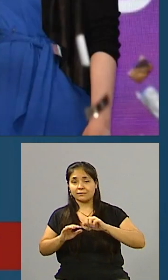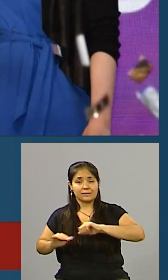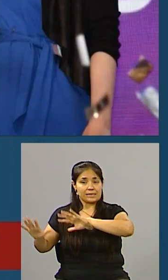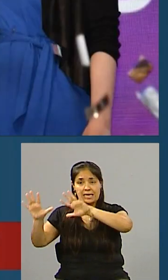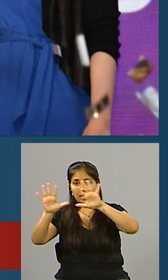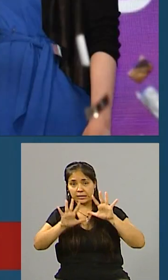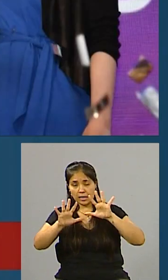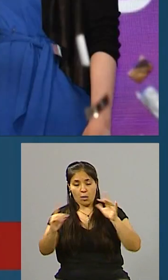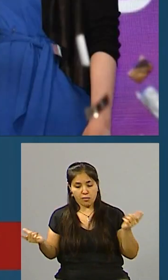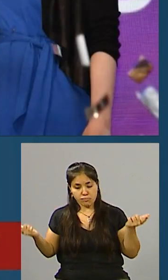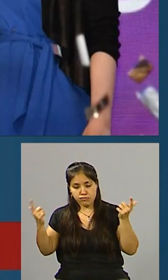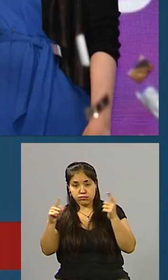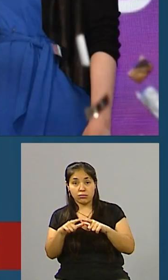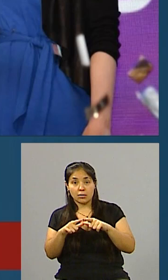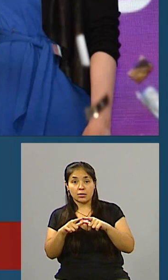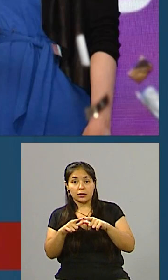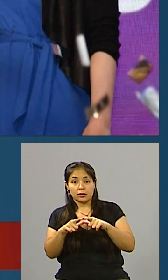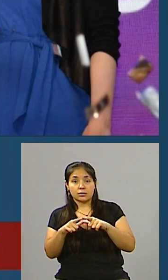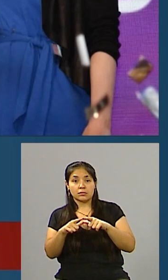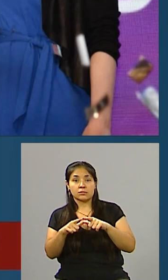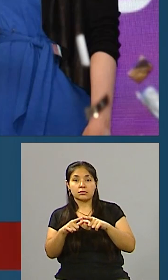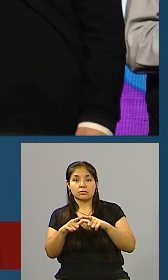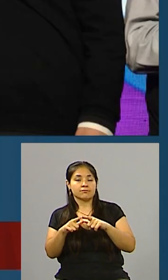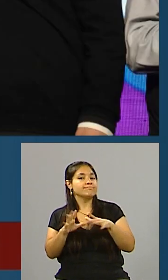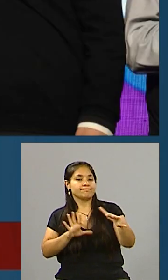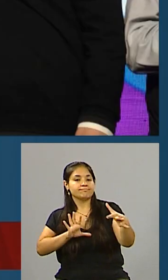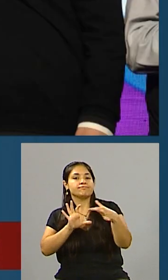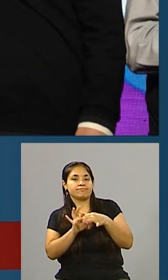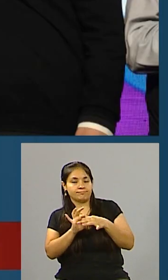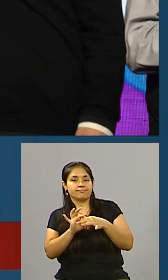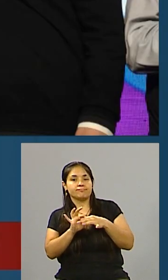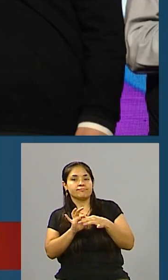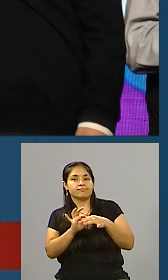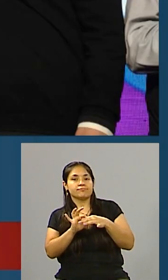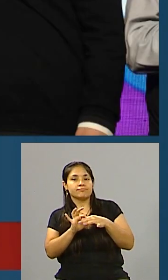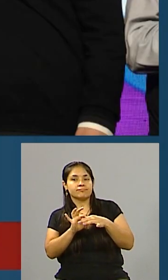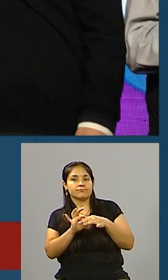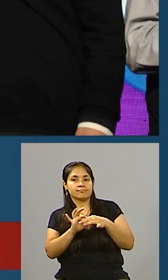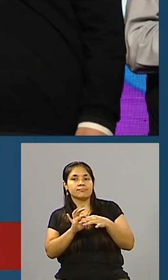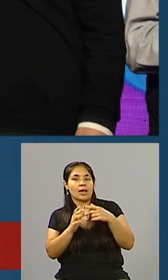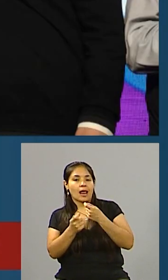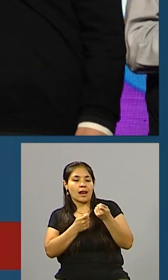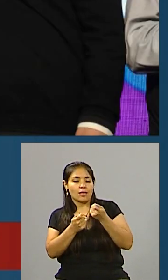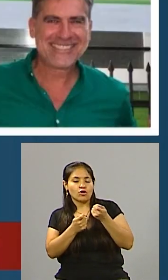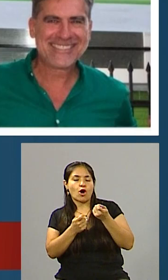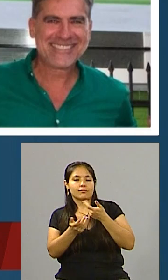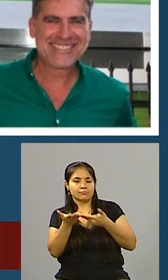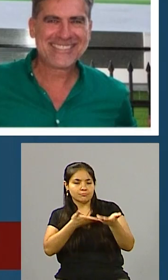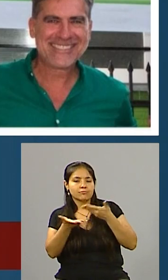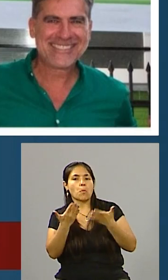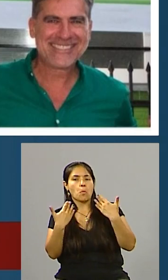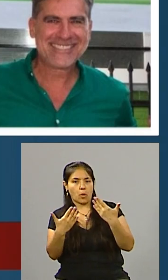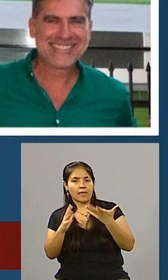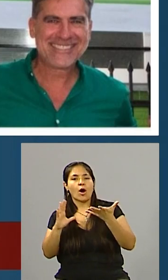10 gobernadores que responden o que son afines o cercanos o con capacidad de negociación con este nuevo